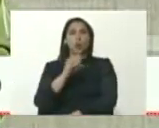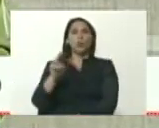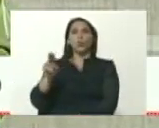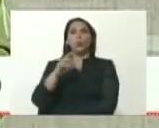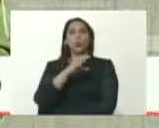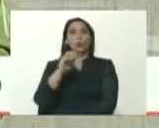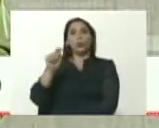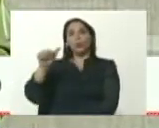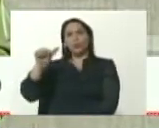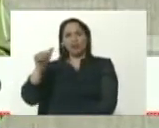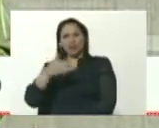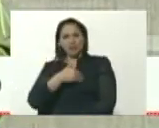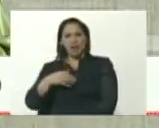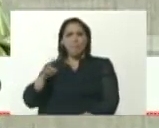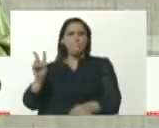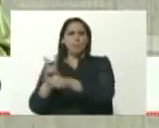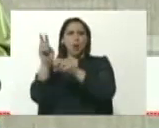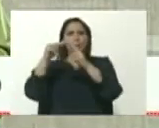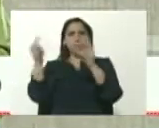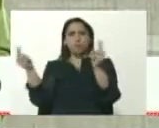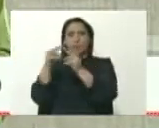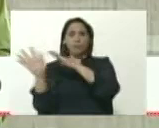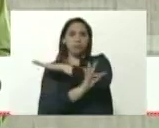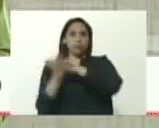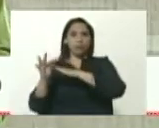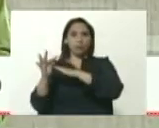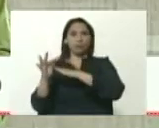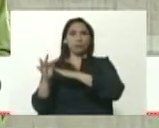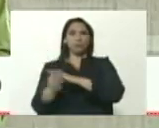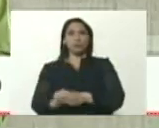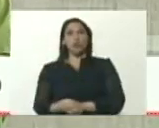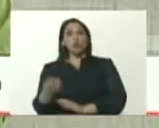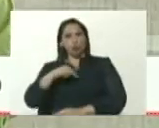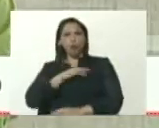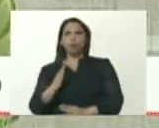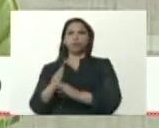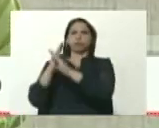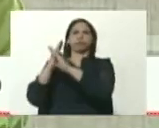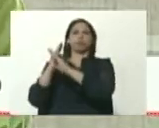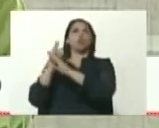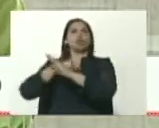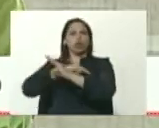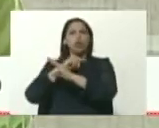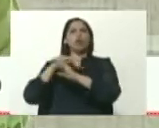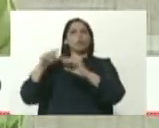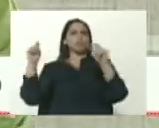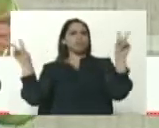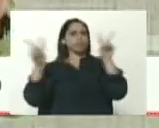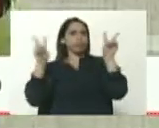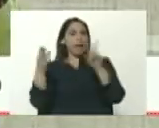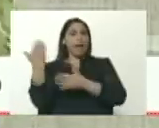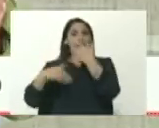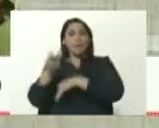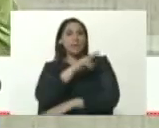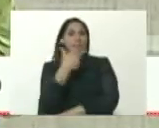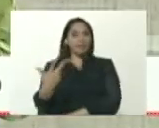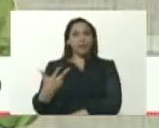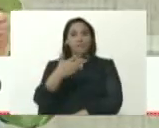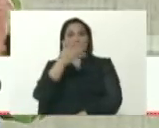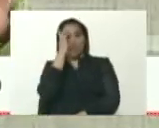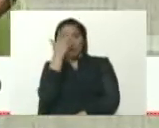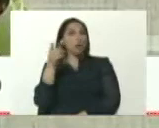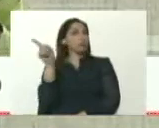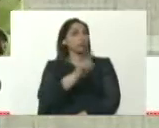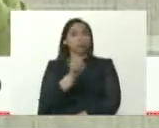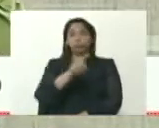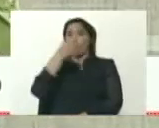de violar nuestros puentes fronterizos que impedimos y salimos victoriosos aquel 23 de febrero. A nadie se le olvide